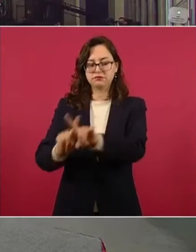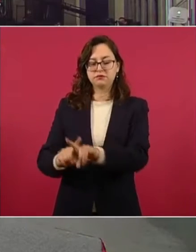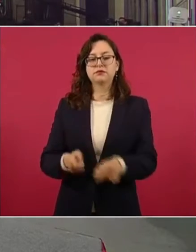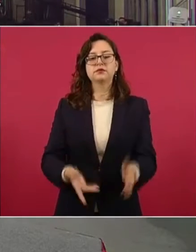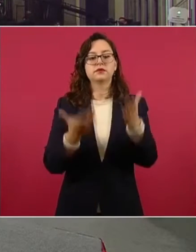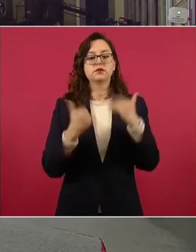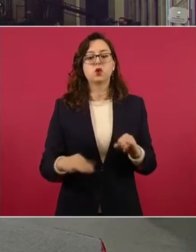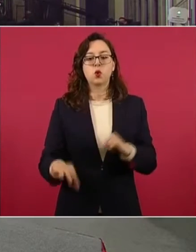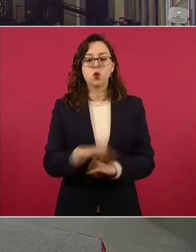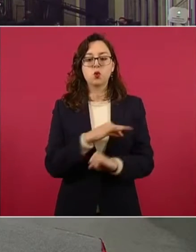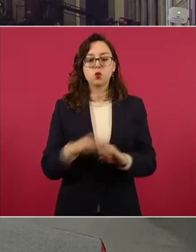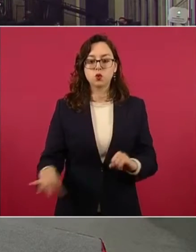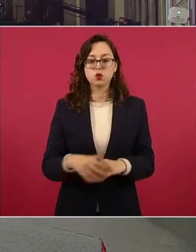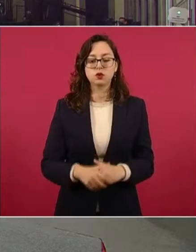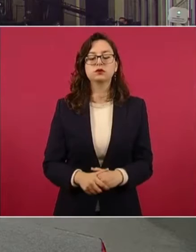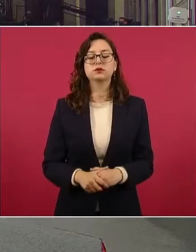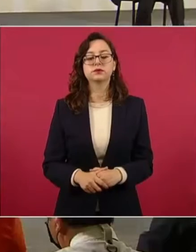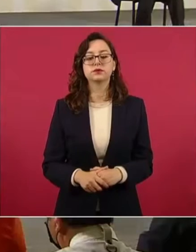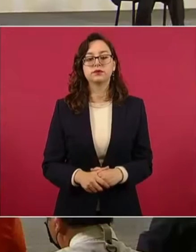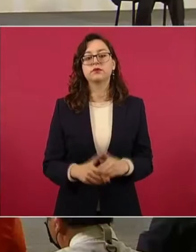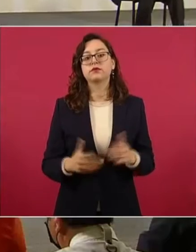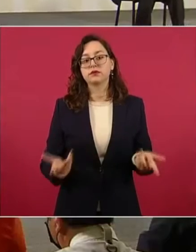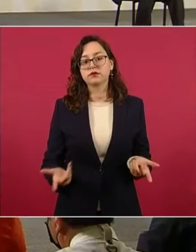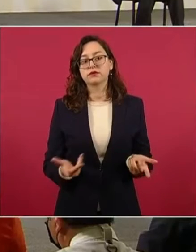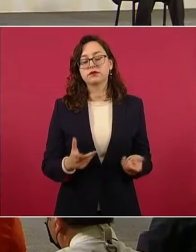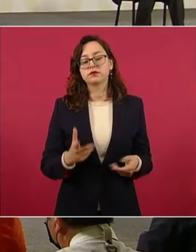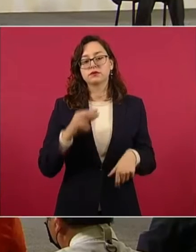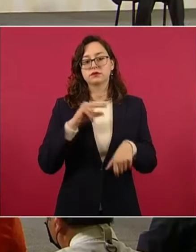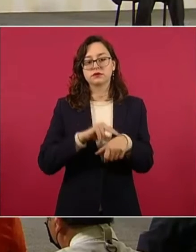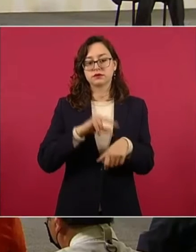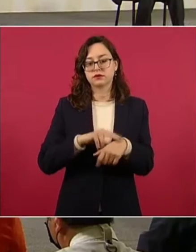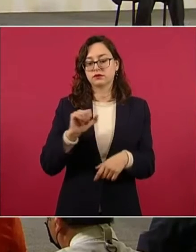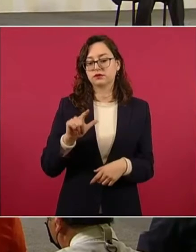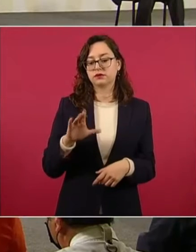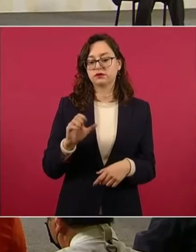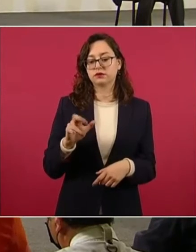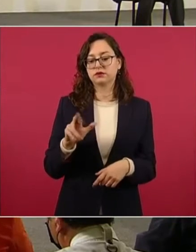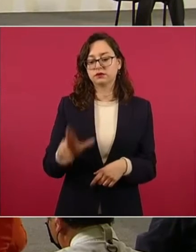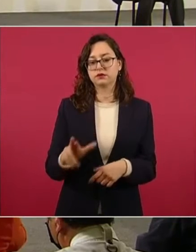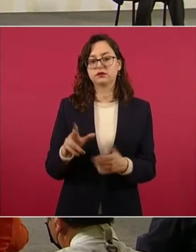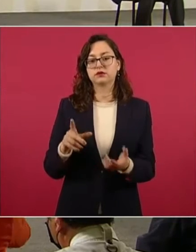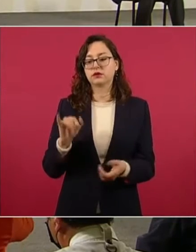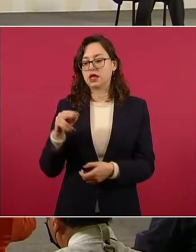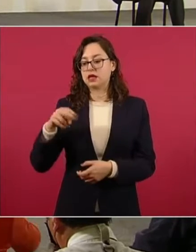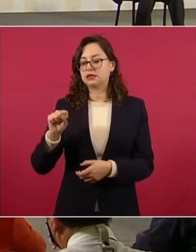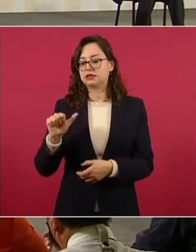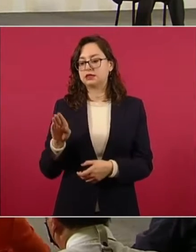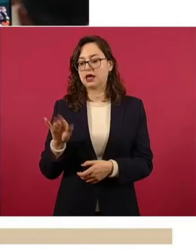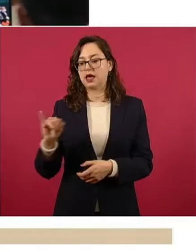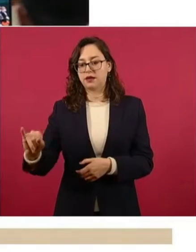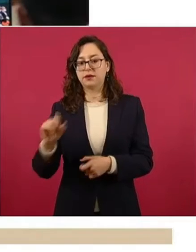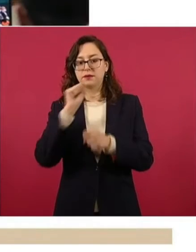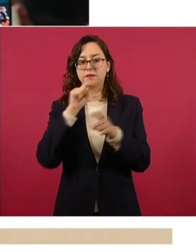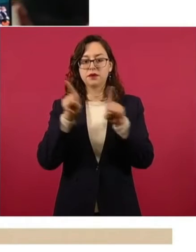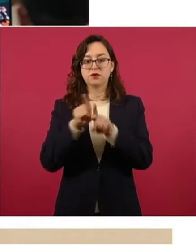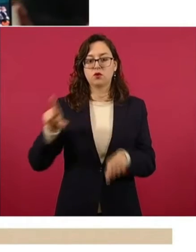Finalmente, hicimos estas visitas con el doctor Alcocer, con los compañeros de INSABI también y los gobernadores